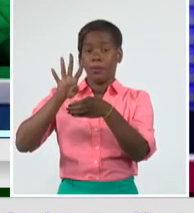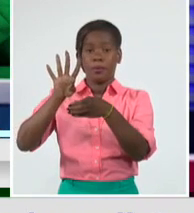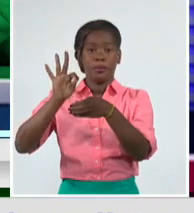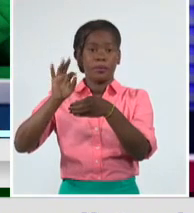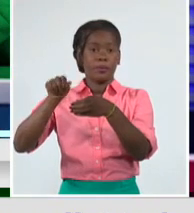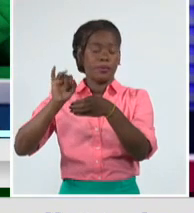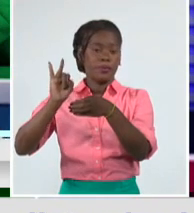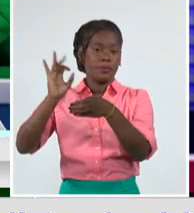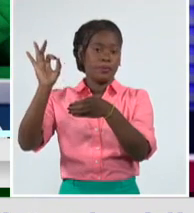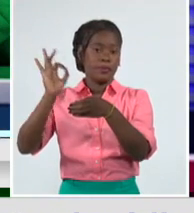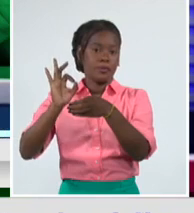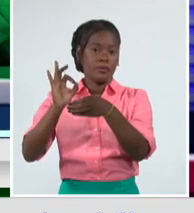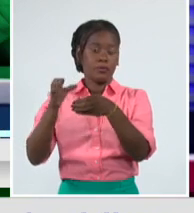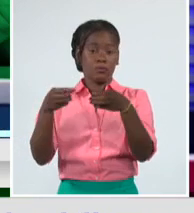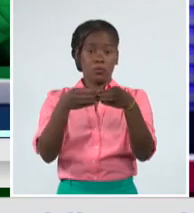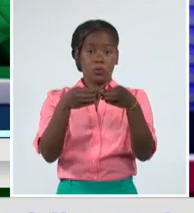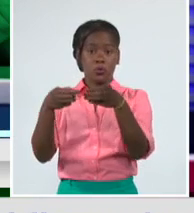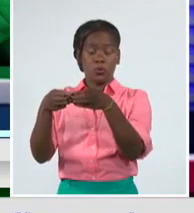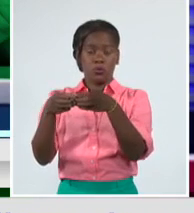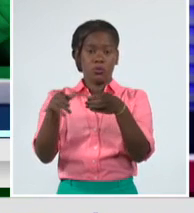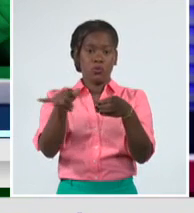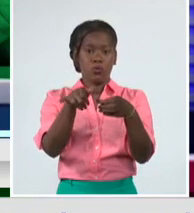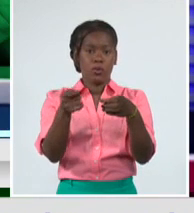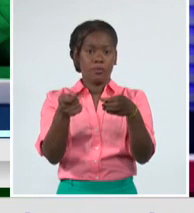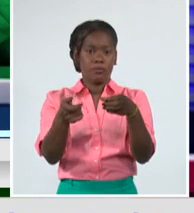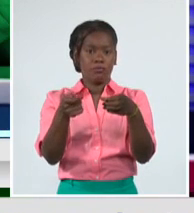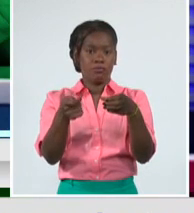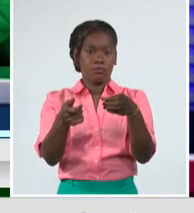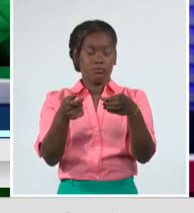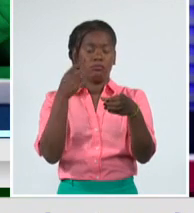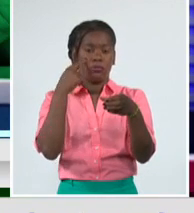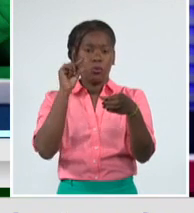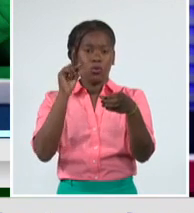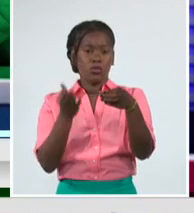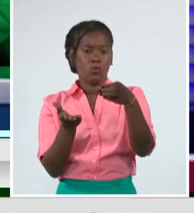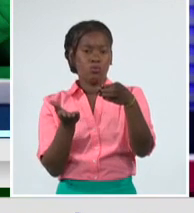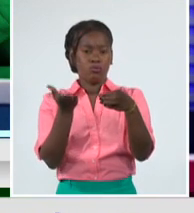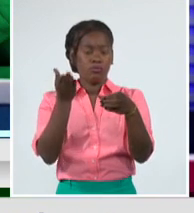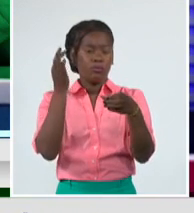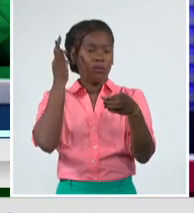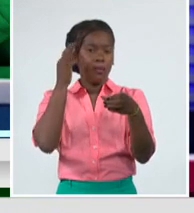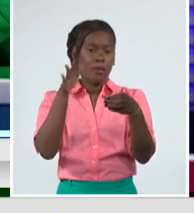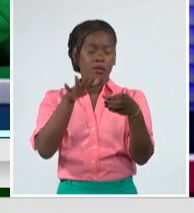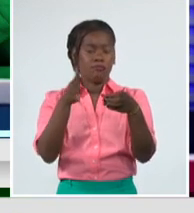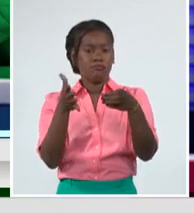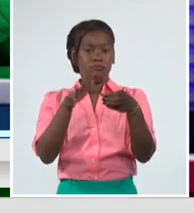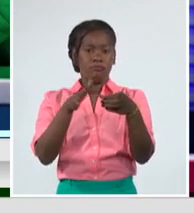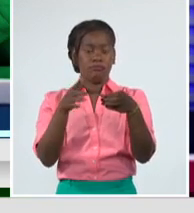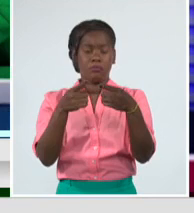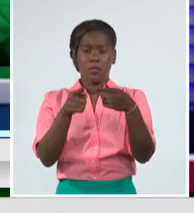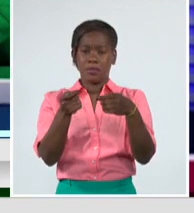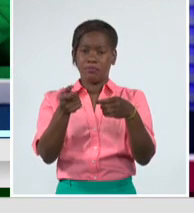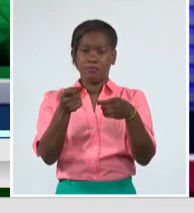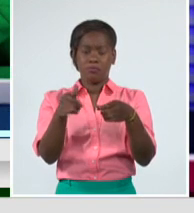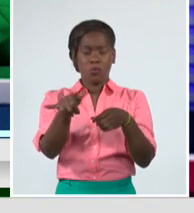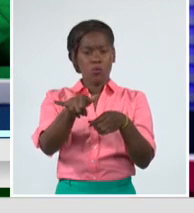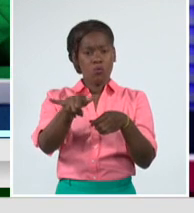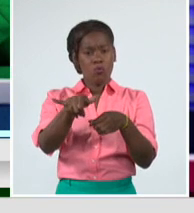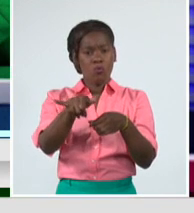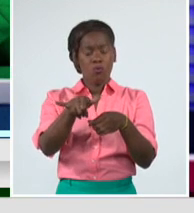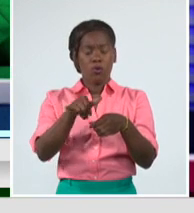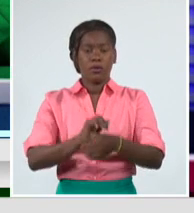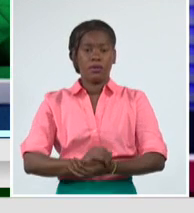48,7%, como ven, es inferior desde hace varios días al sexo femenino, pero sin grandes diferencias. Y como también